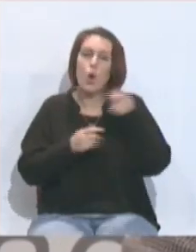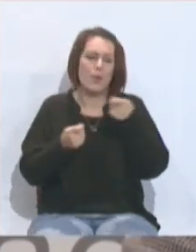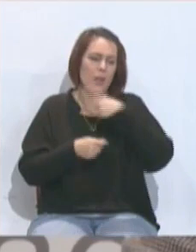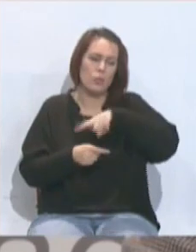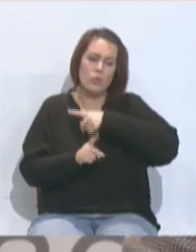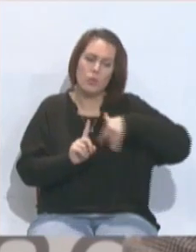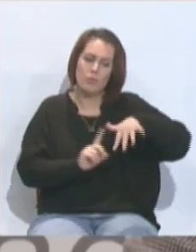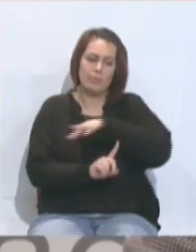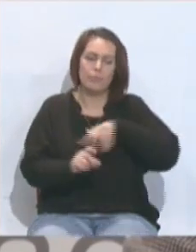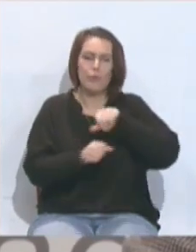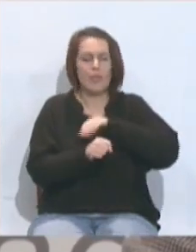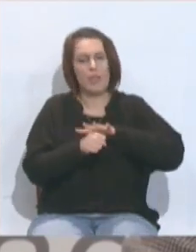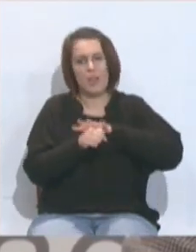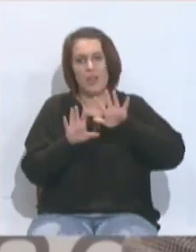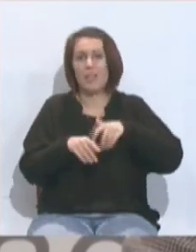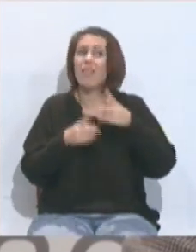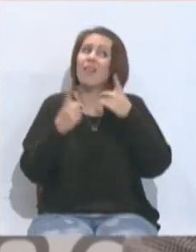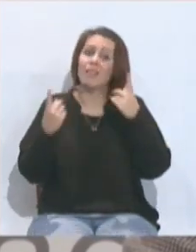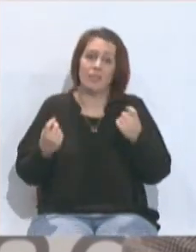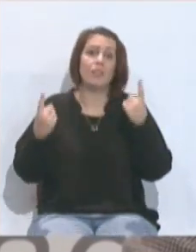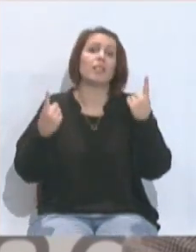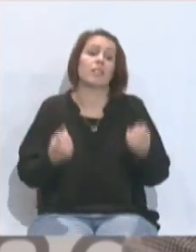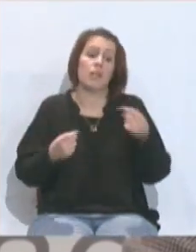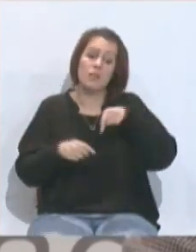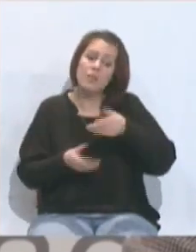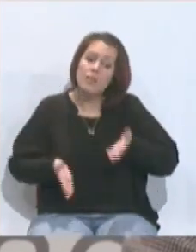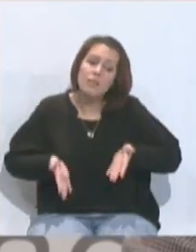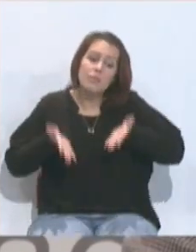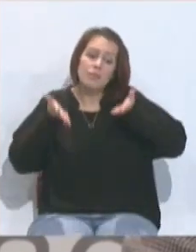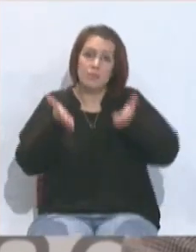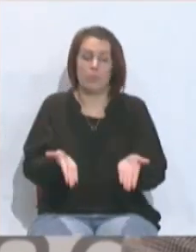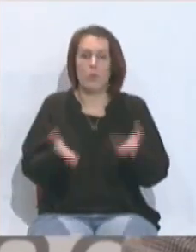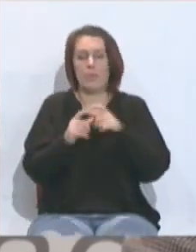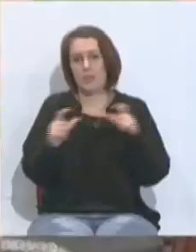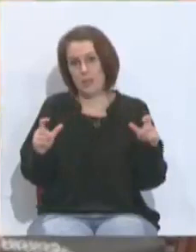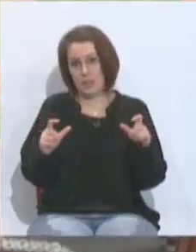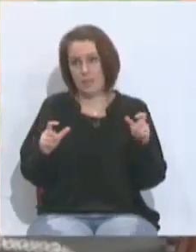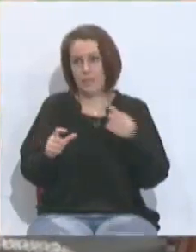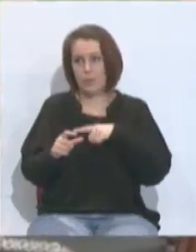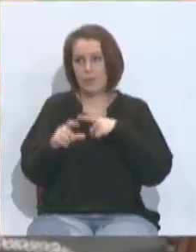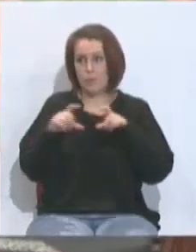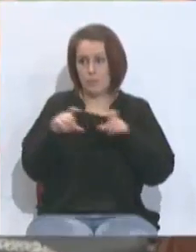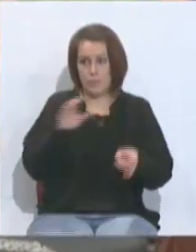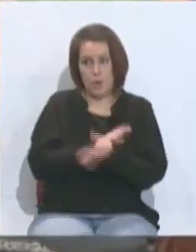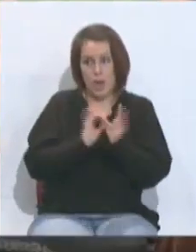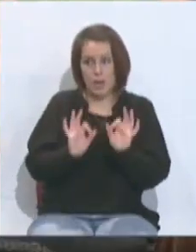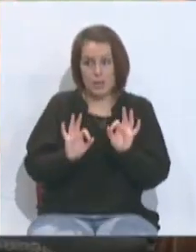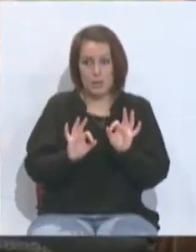nuestro entorno en la provincia de Cádiz, ¿no?, tan necesitado de este empuje empresarial, ¿no? Somos emprendedores,